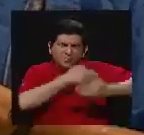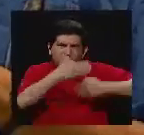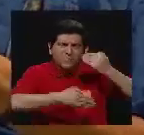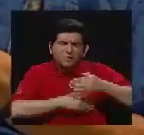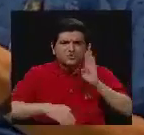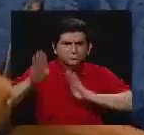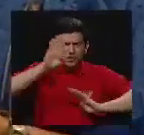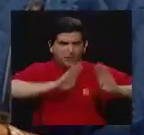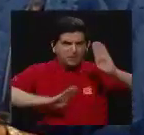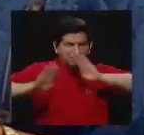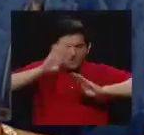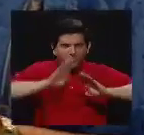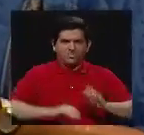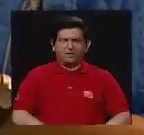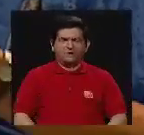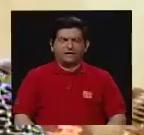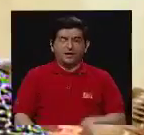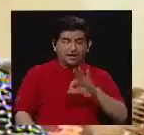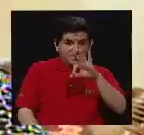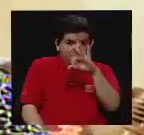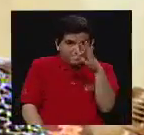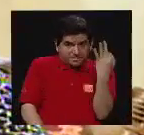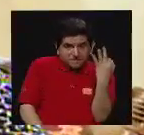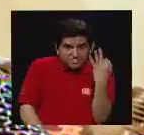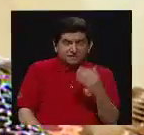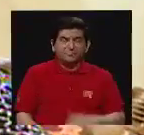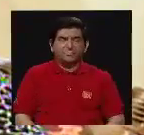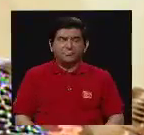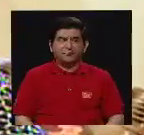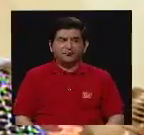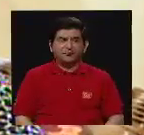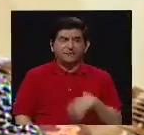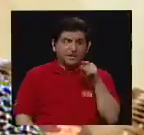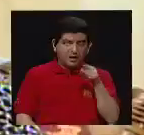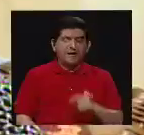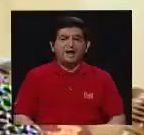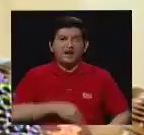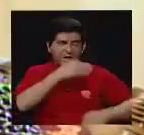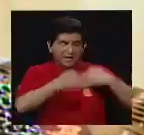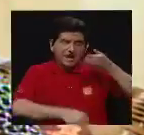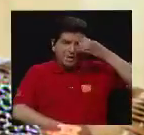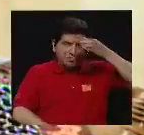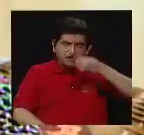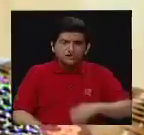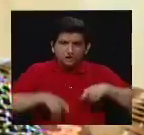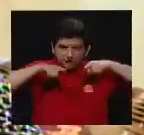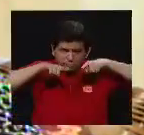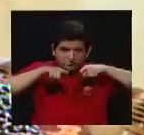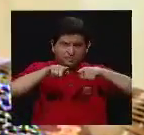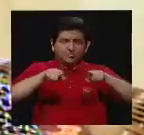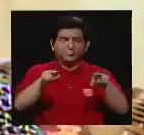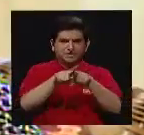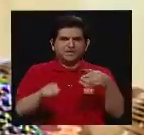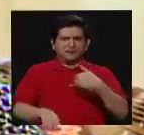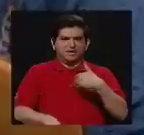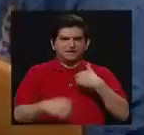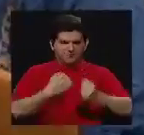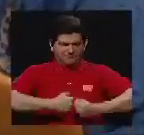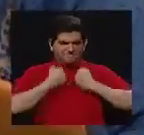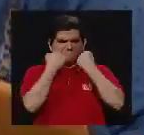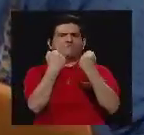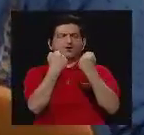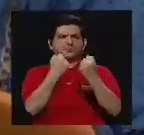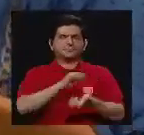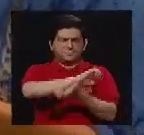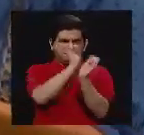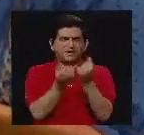evolución biológica para que su correlato, que es la evolución cultural, pueda tener la